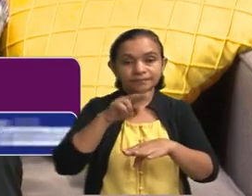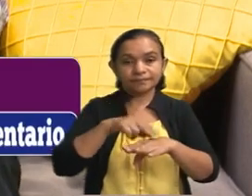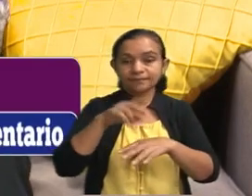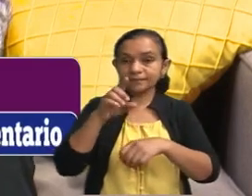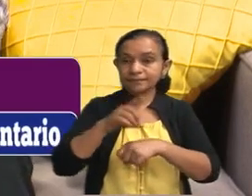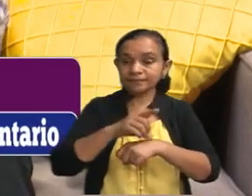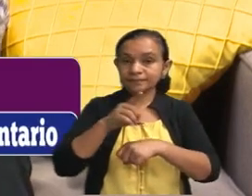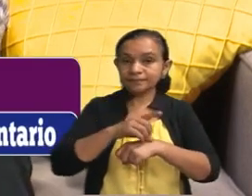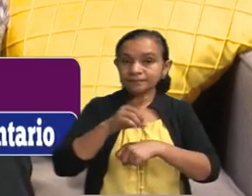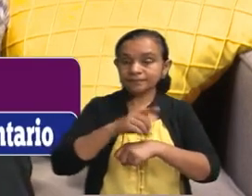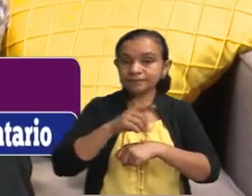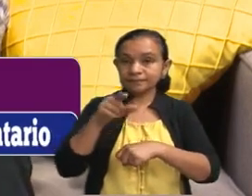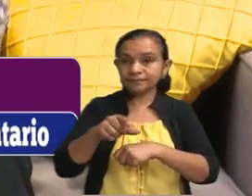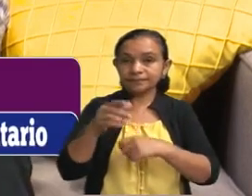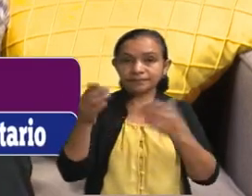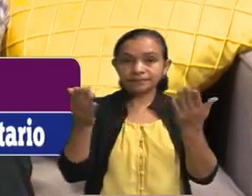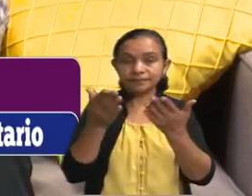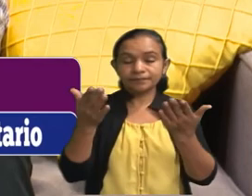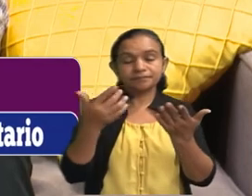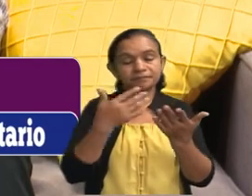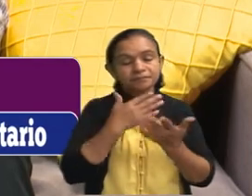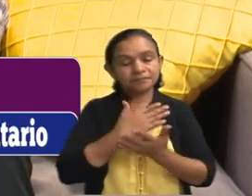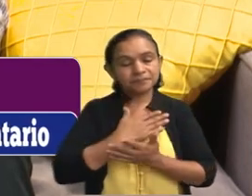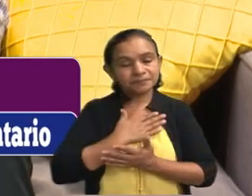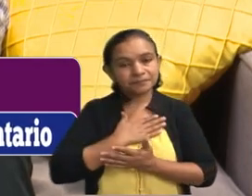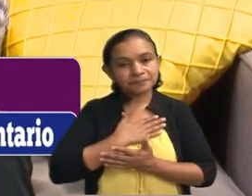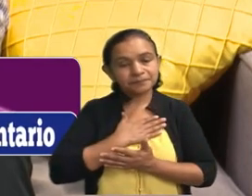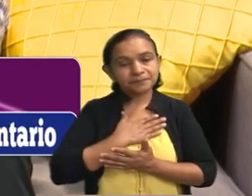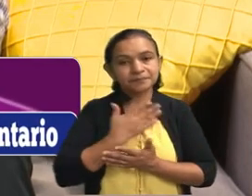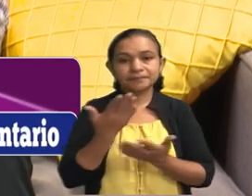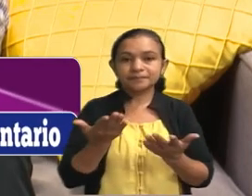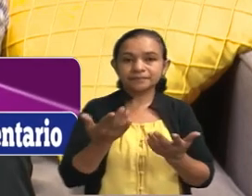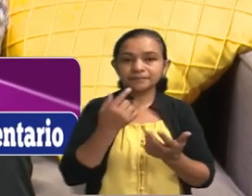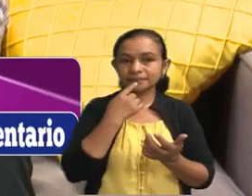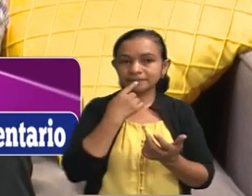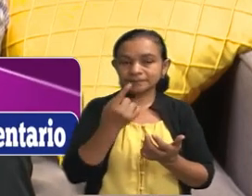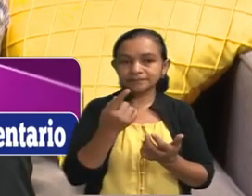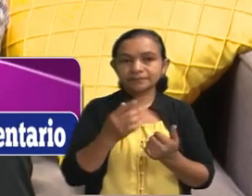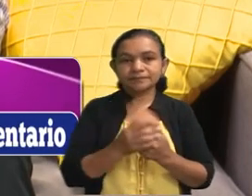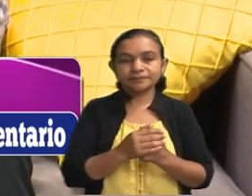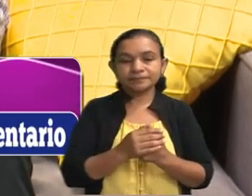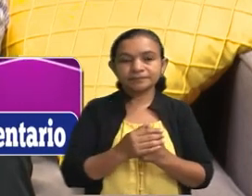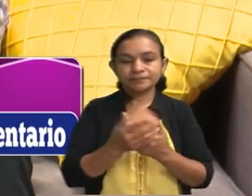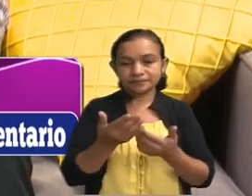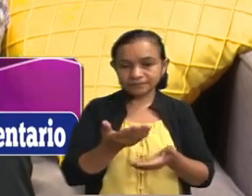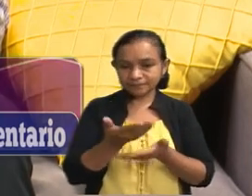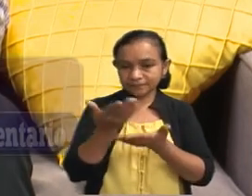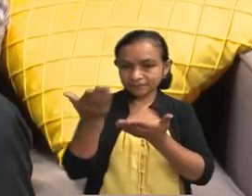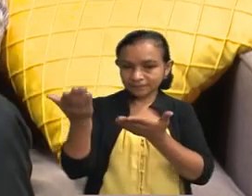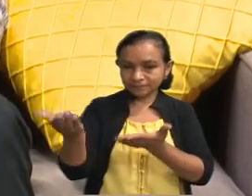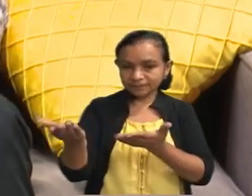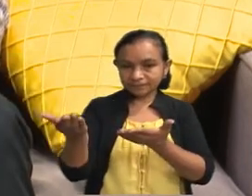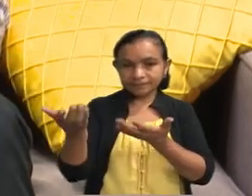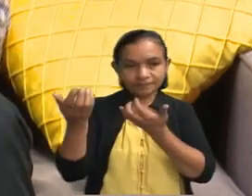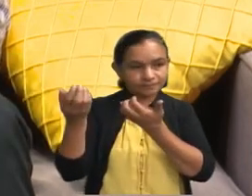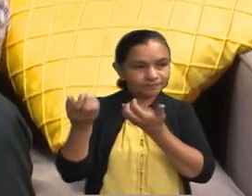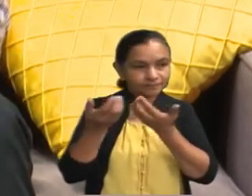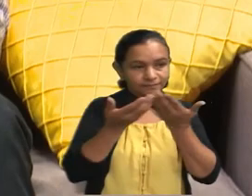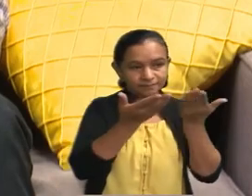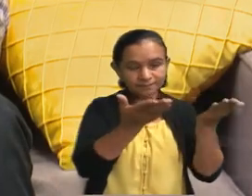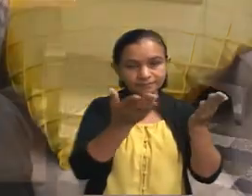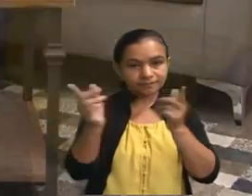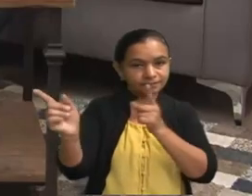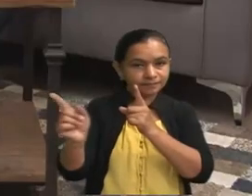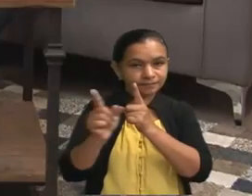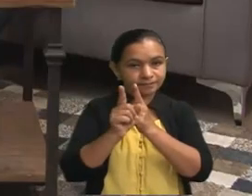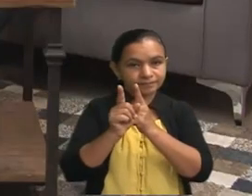González, de mi parte pues no me resta más que darle el espacio para que transmita un mensaje a nuestro